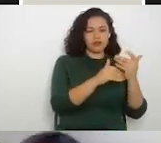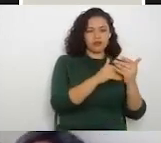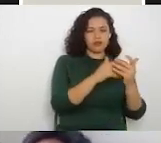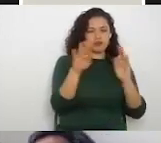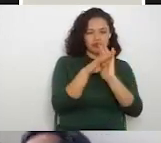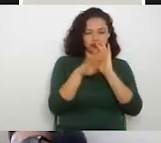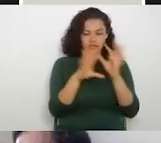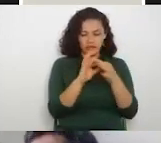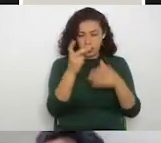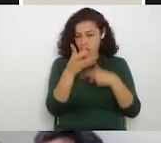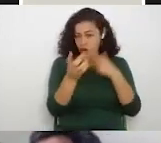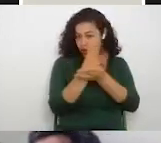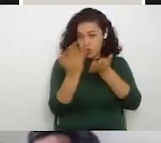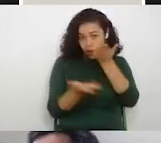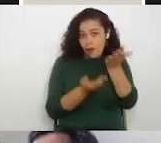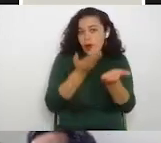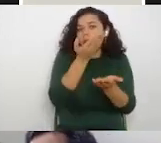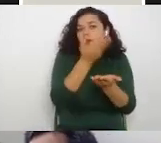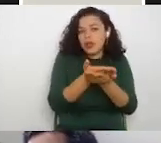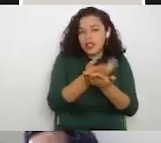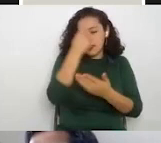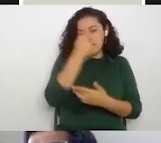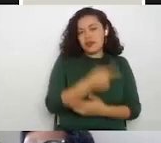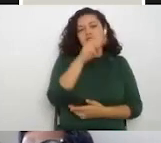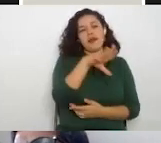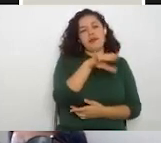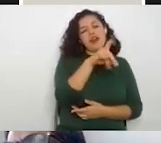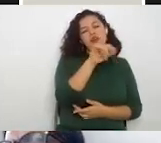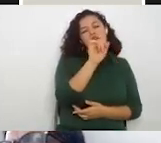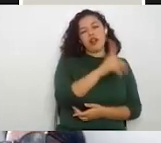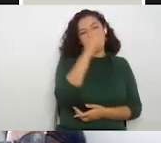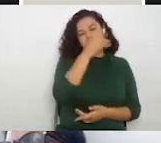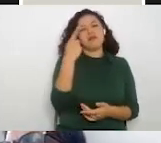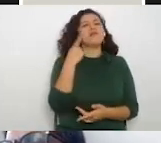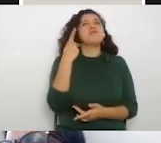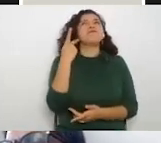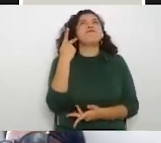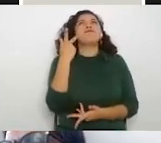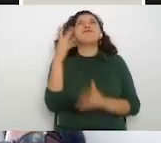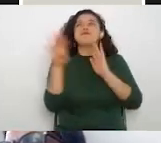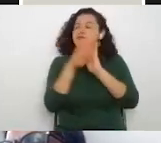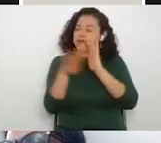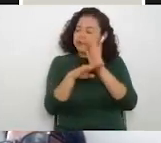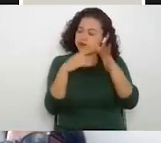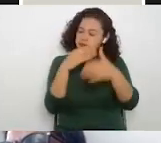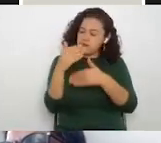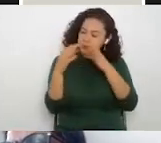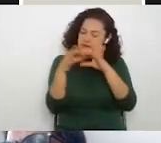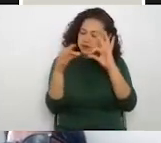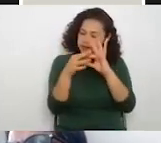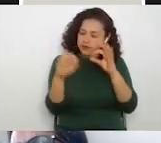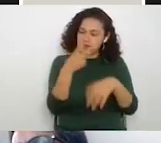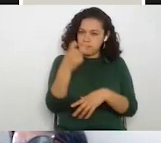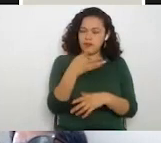una propuesta de lo que sería un manual de procedimientos. Normalmente, pues el manual de procedimientos es eso,